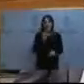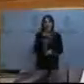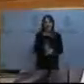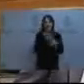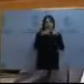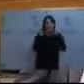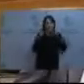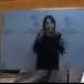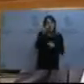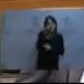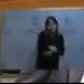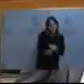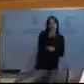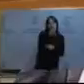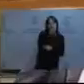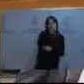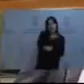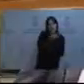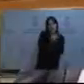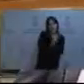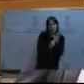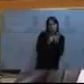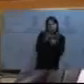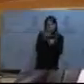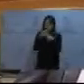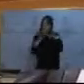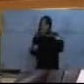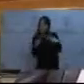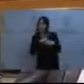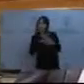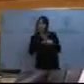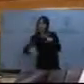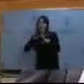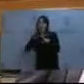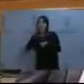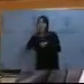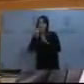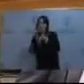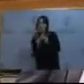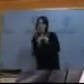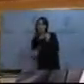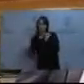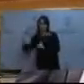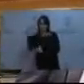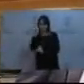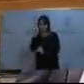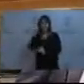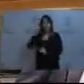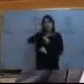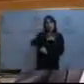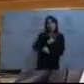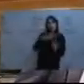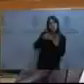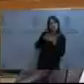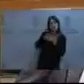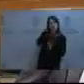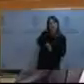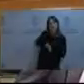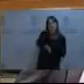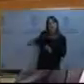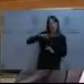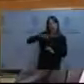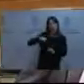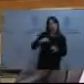puntos y la media nacional ha mejorado 5. Y estamos entre las 5 peores comunidades autónomas de